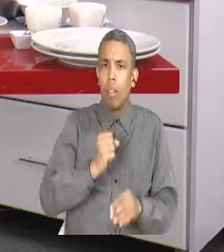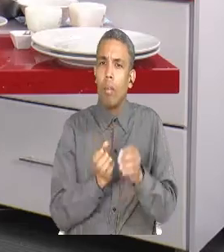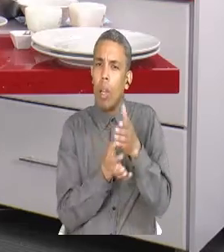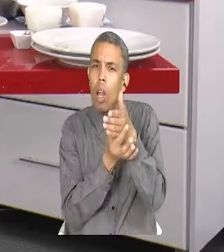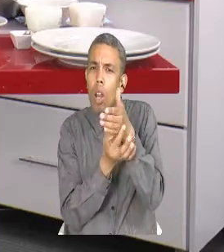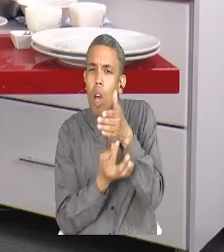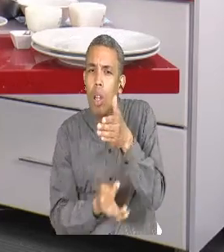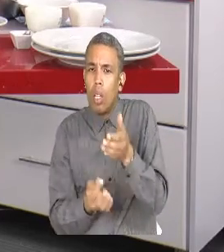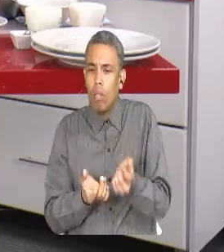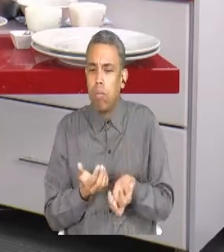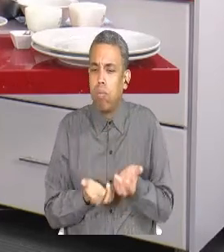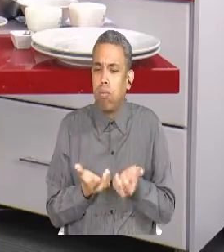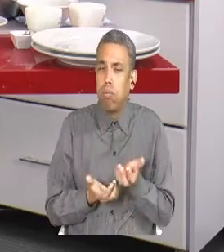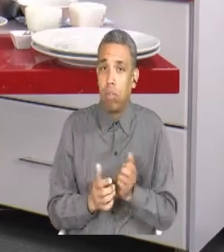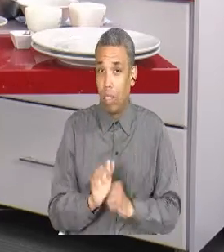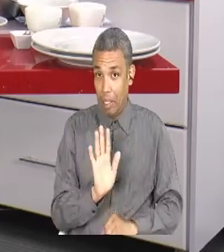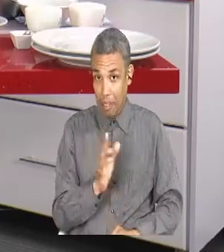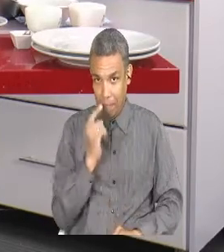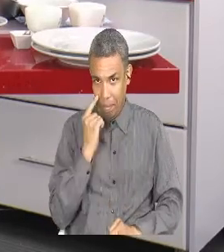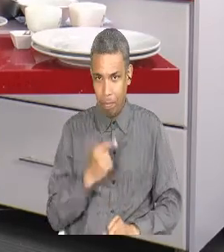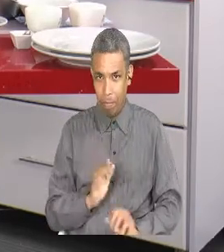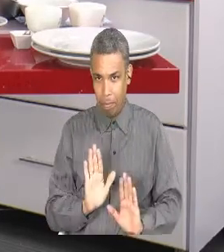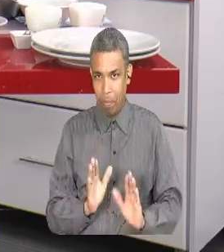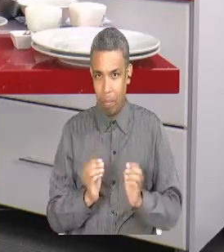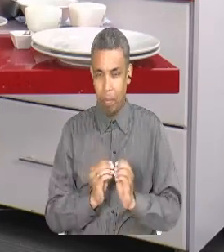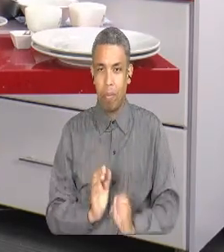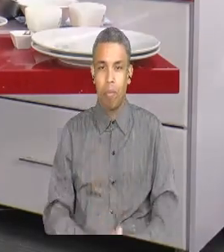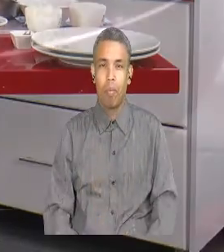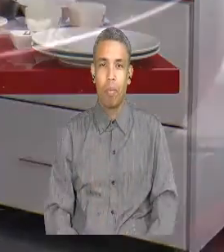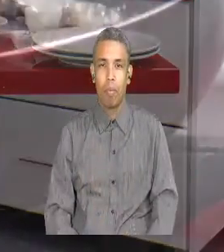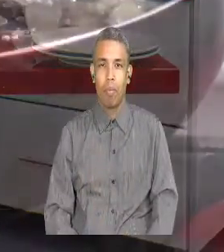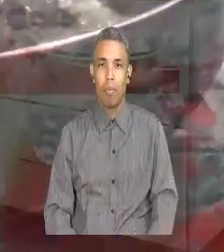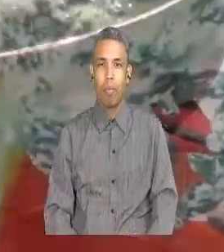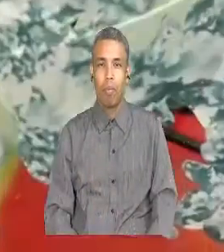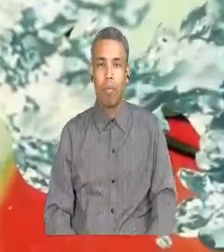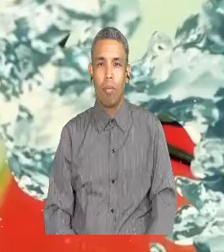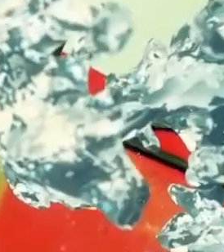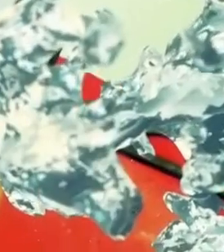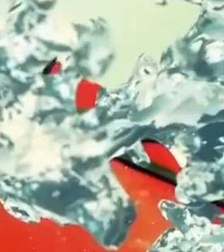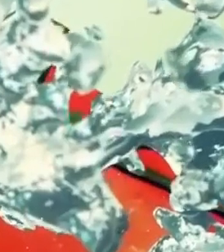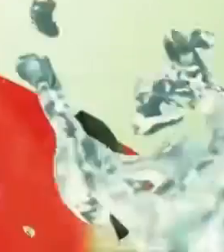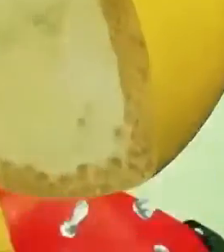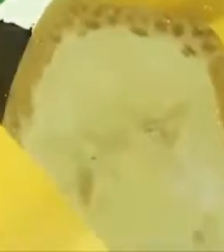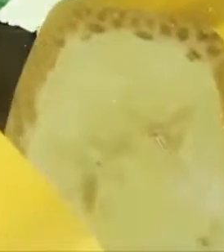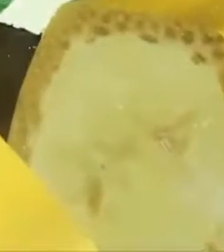estamos preparando hoy en A Pedir de Boca. Ya regresamos.